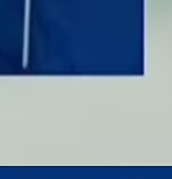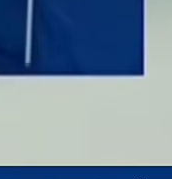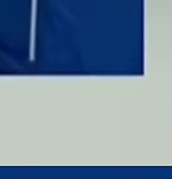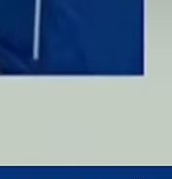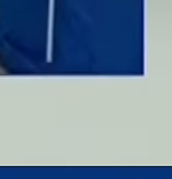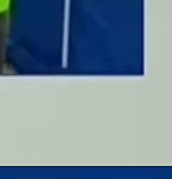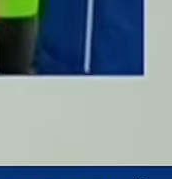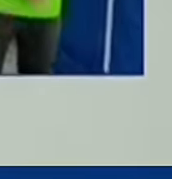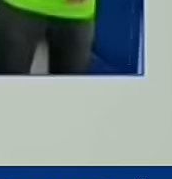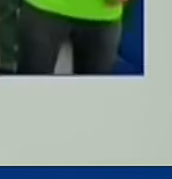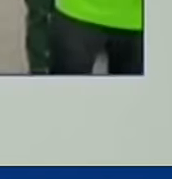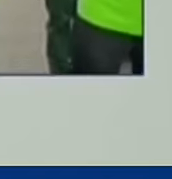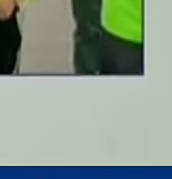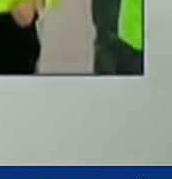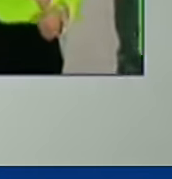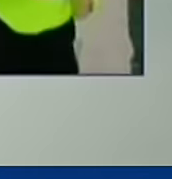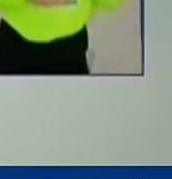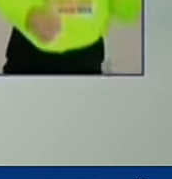vivir.